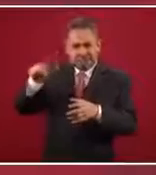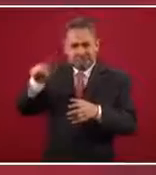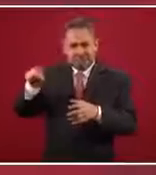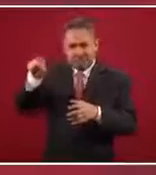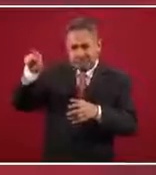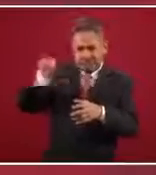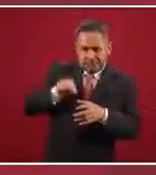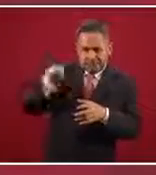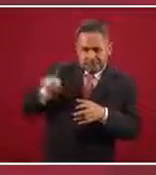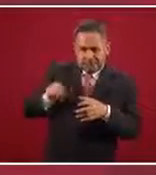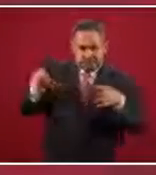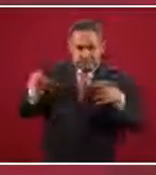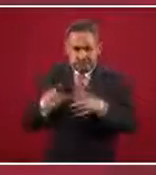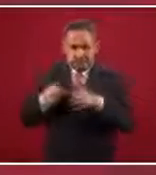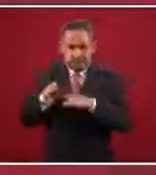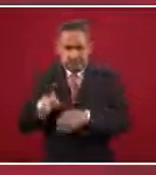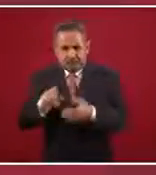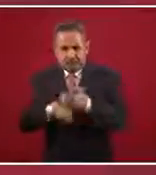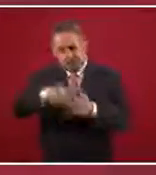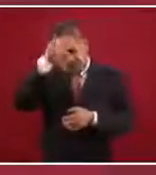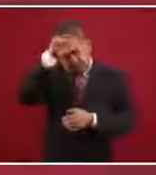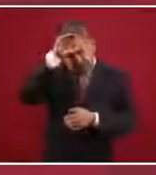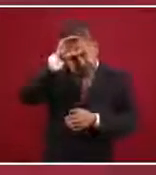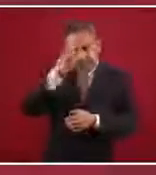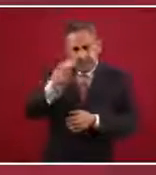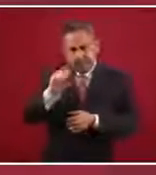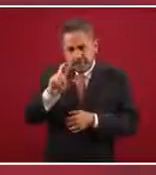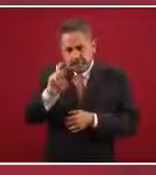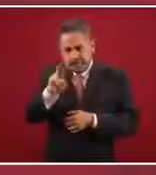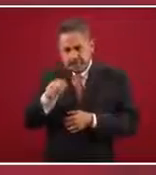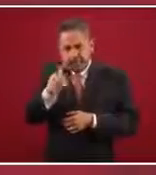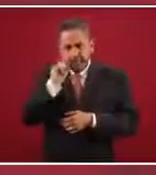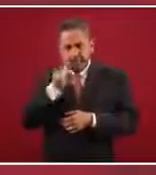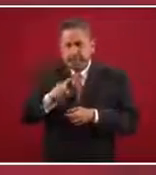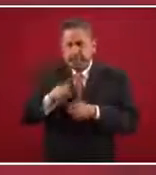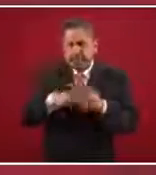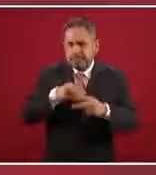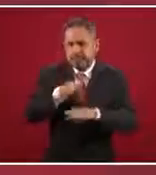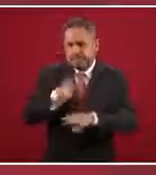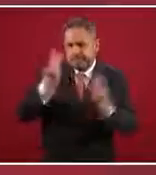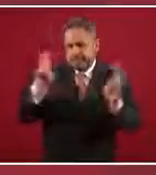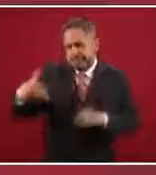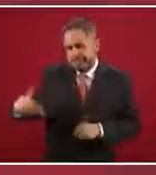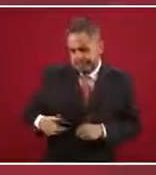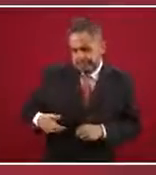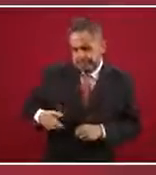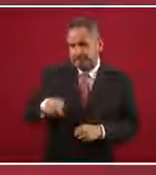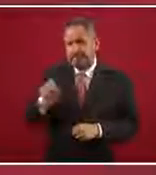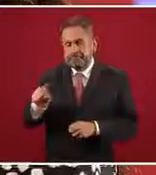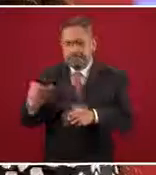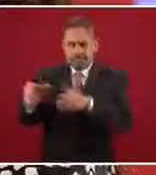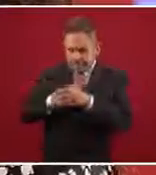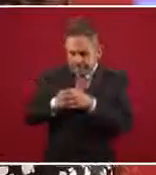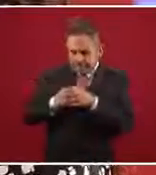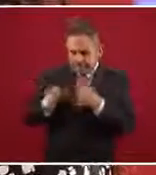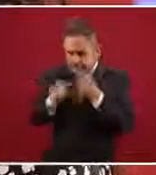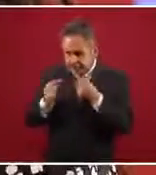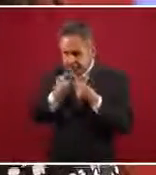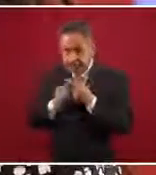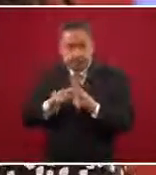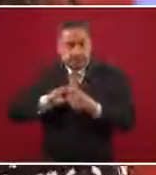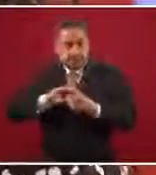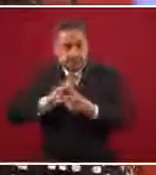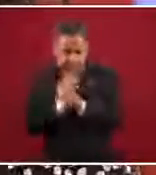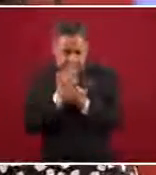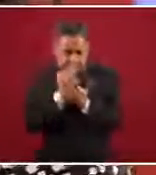en cuestión de minas de carbón y también de accidentes con ello también se conformó el expediente